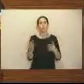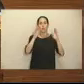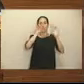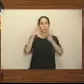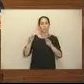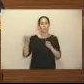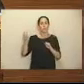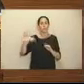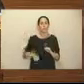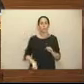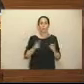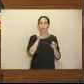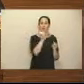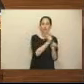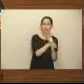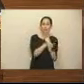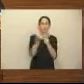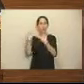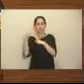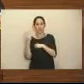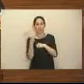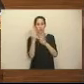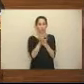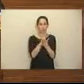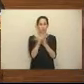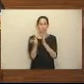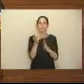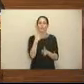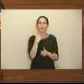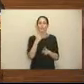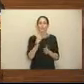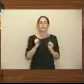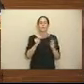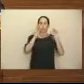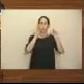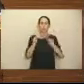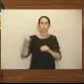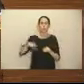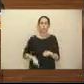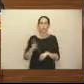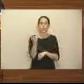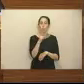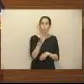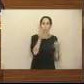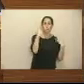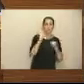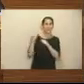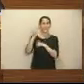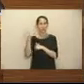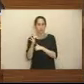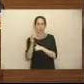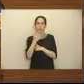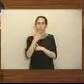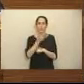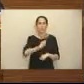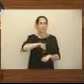dual, hablaba usted de la puesta en marcha de un programa piloto de formación profesional dual, decía que era una iniciativa pionera en España, similar a